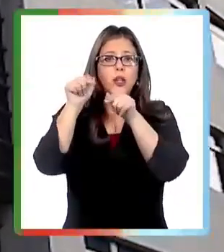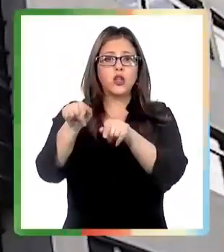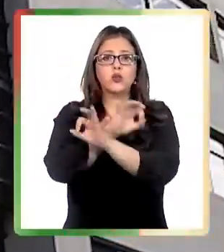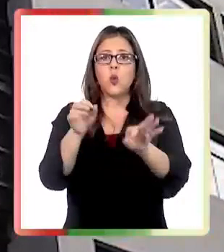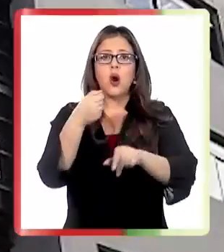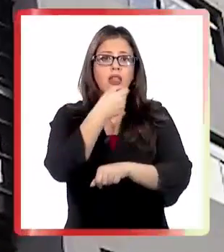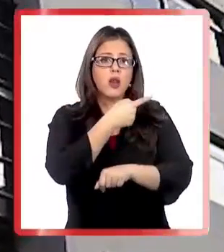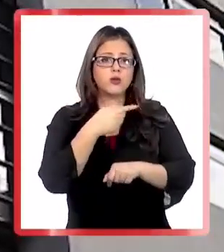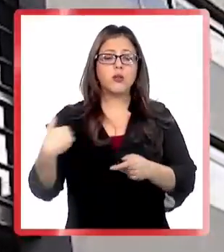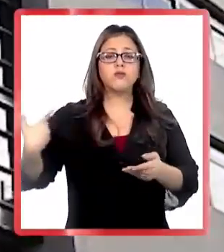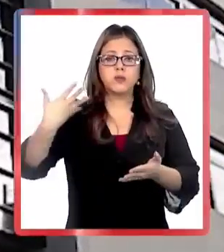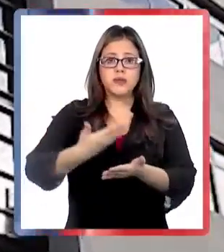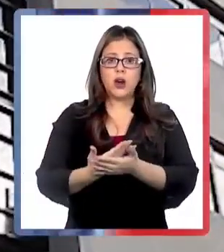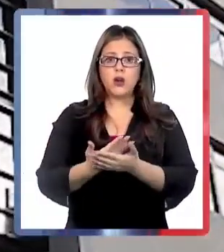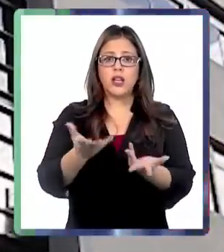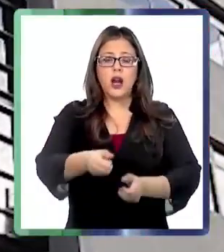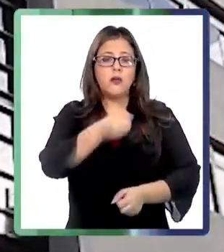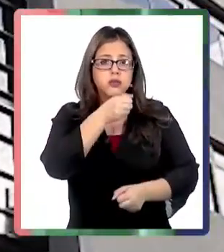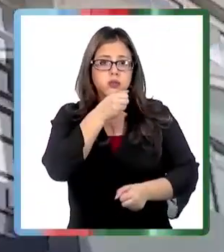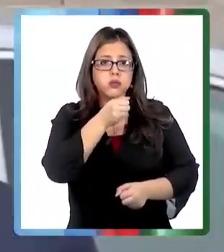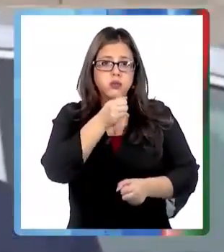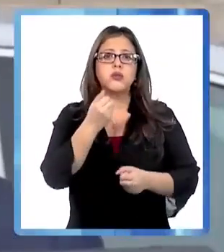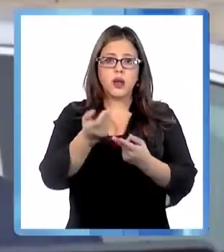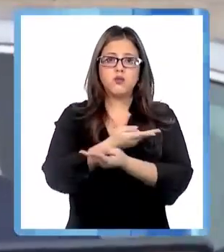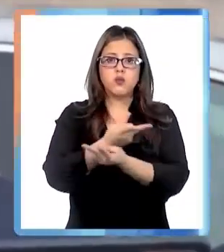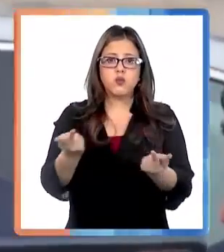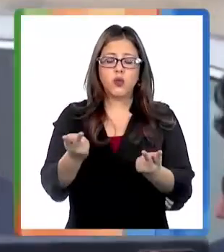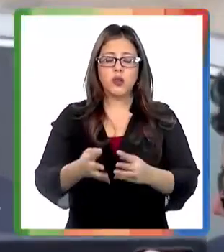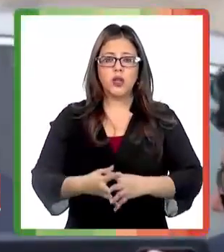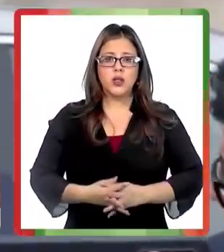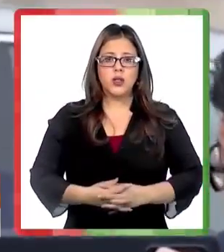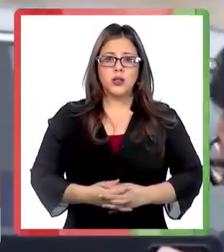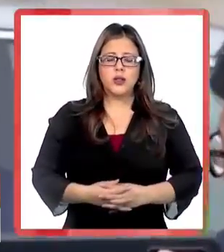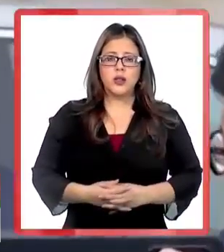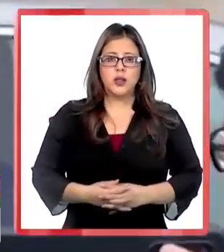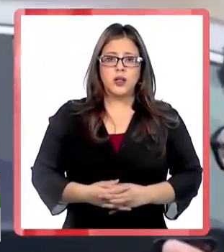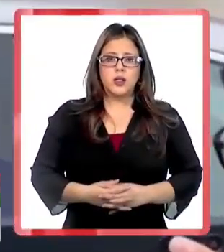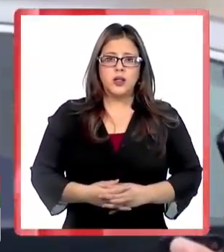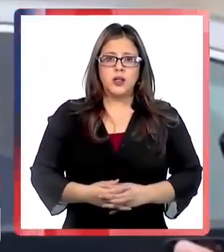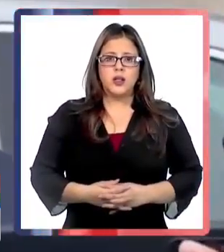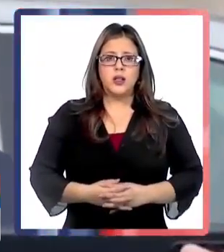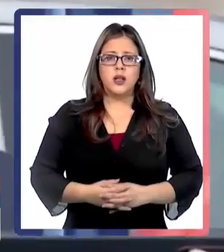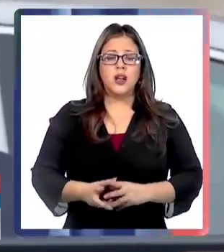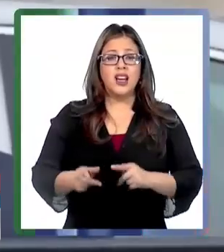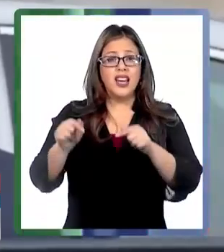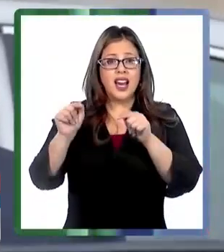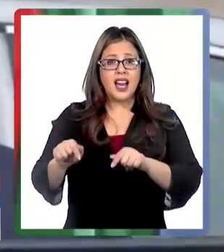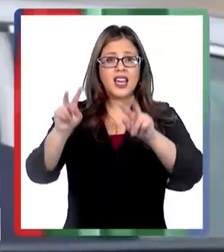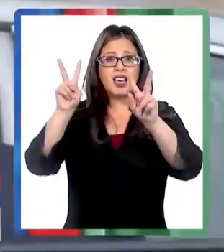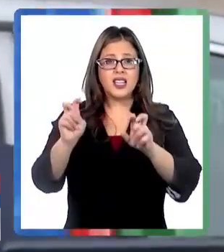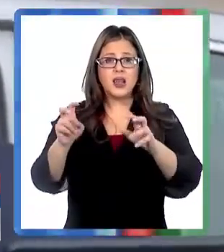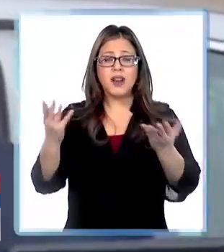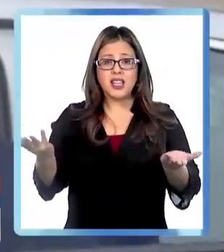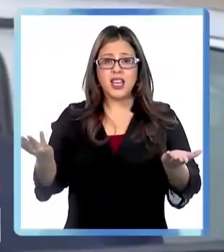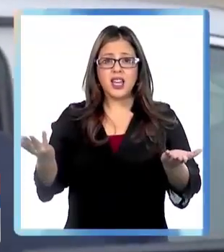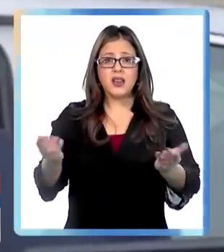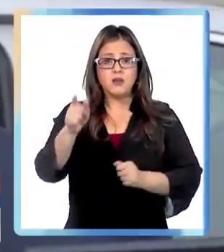que un medio de comunicación lo hizo público. Por una parte tuvimos un incidente de seguridad en que un sujeto ingresó hace algunos meses